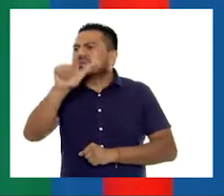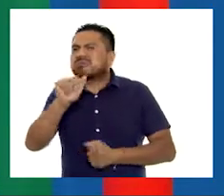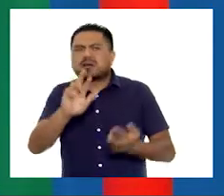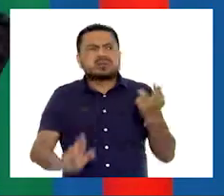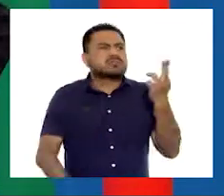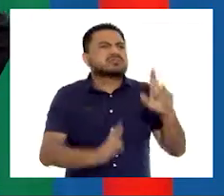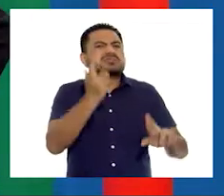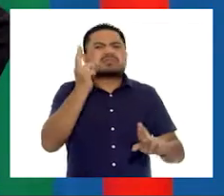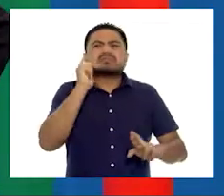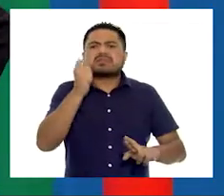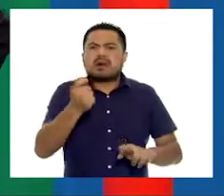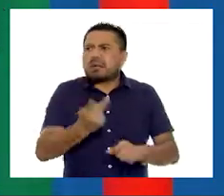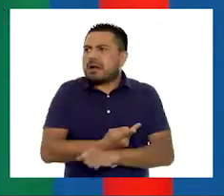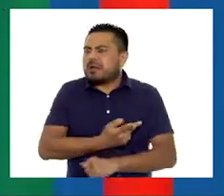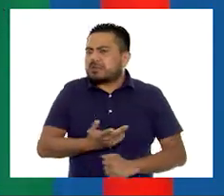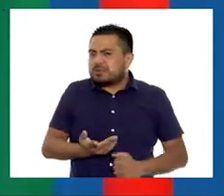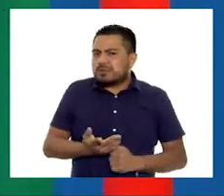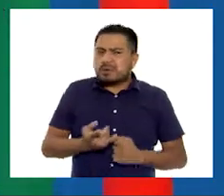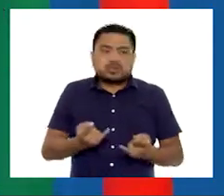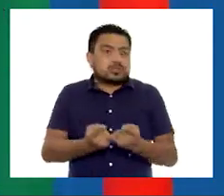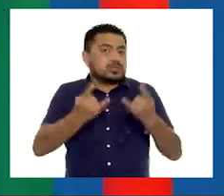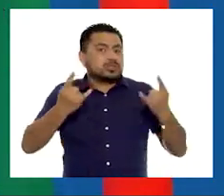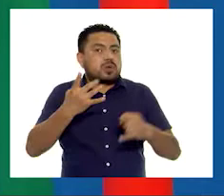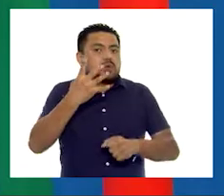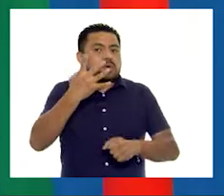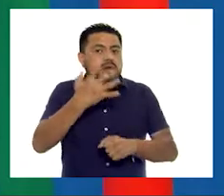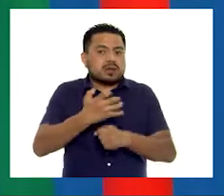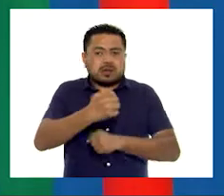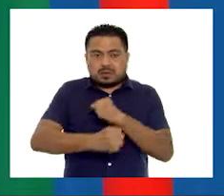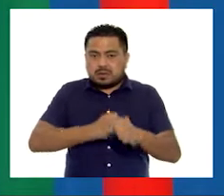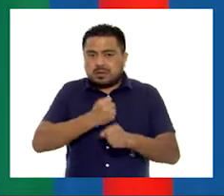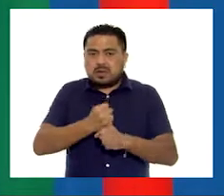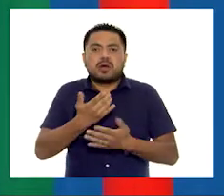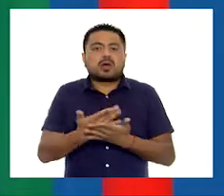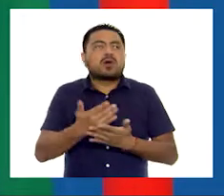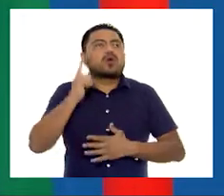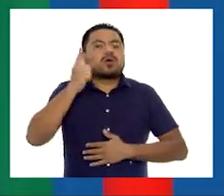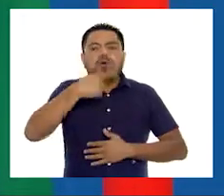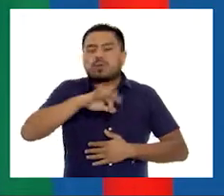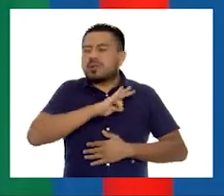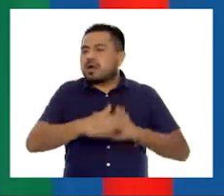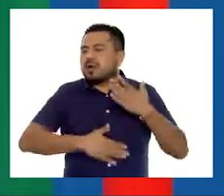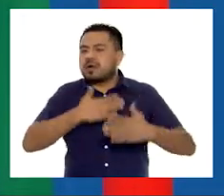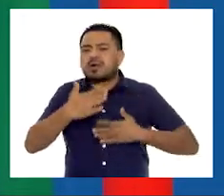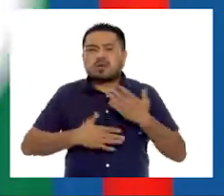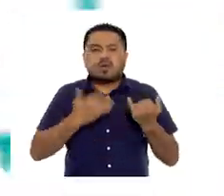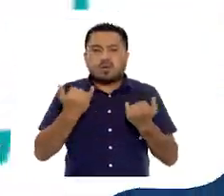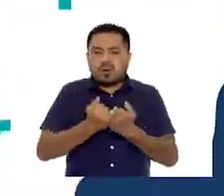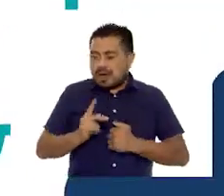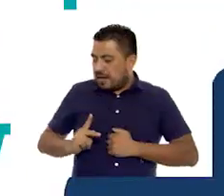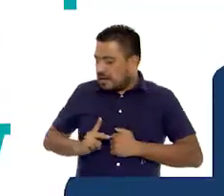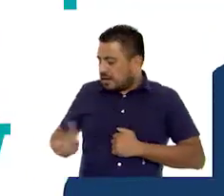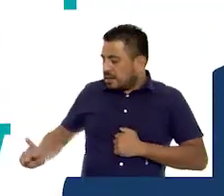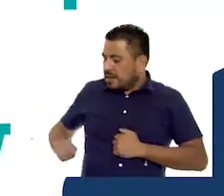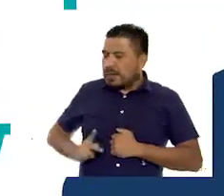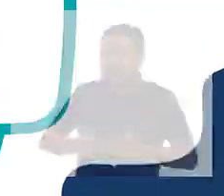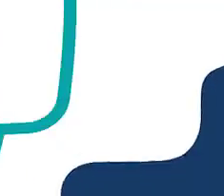revolución que pasó historia de quinto grado y espero lo hayan disfrutado tanto como nosotras